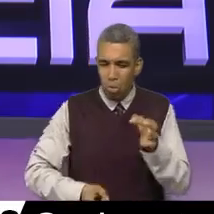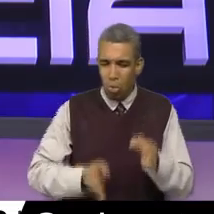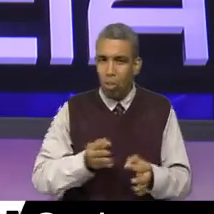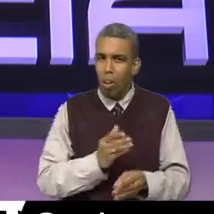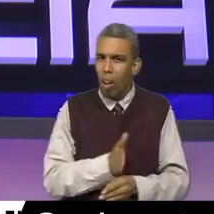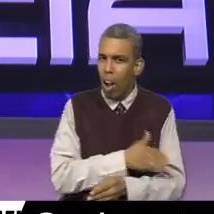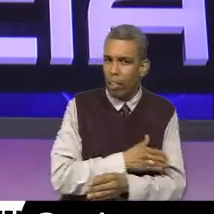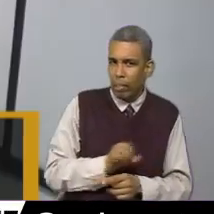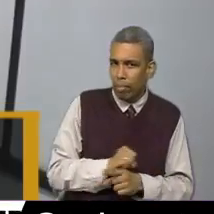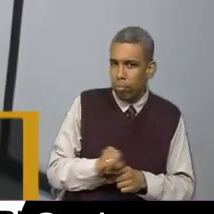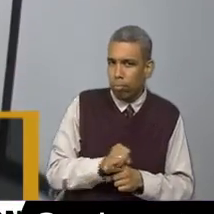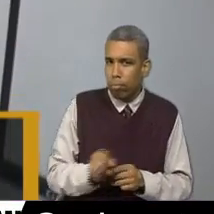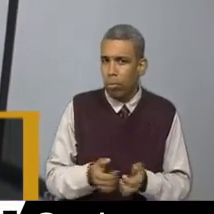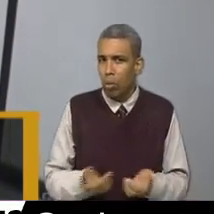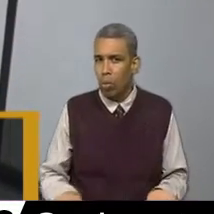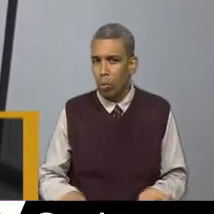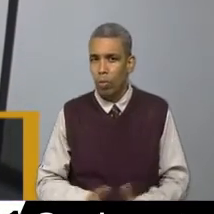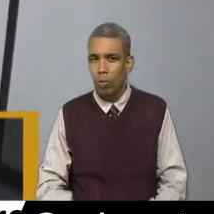octubre.